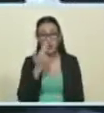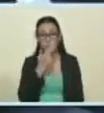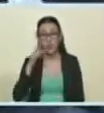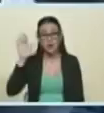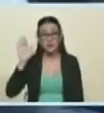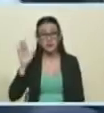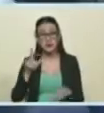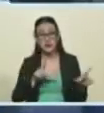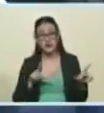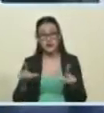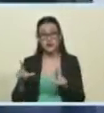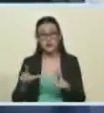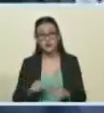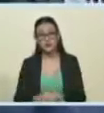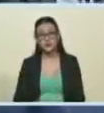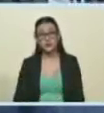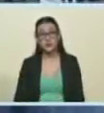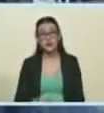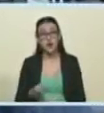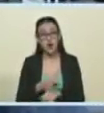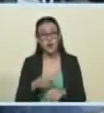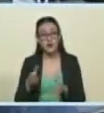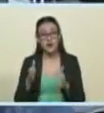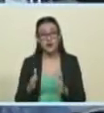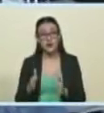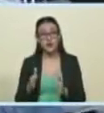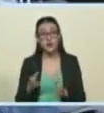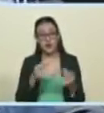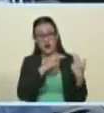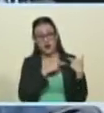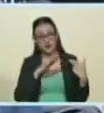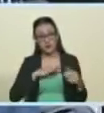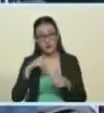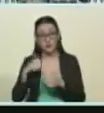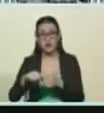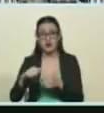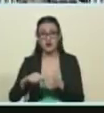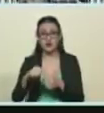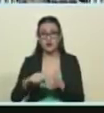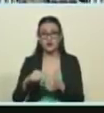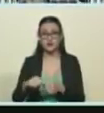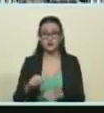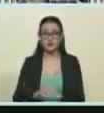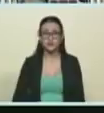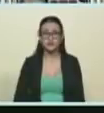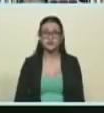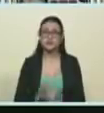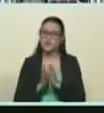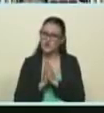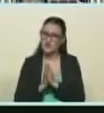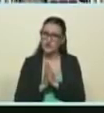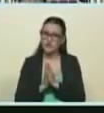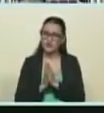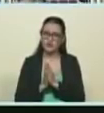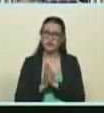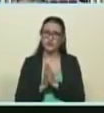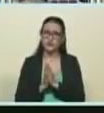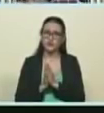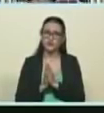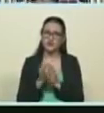juramentados, a la gobernadora encargada y al mando del Zulia, les pido la máxima